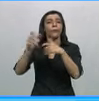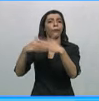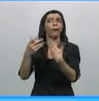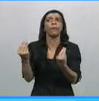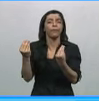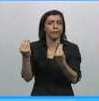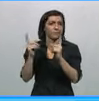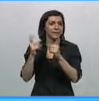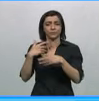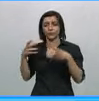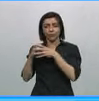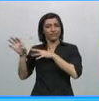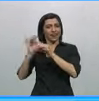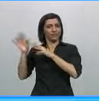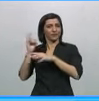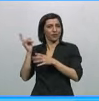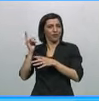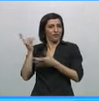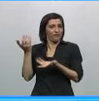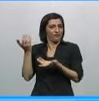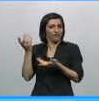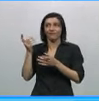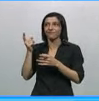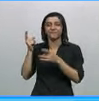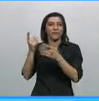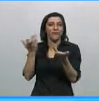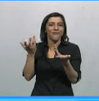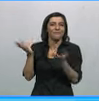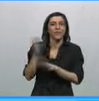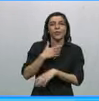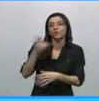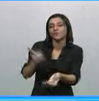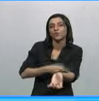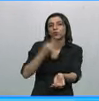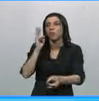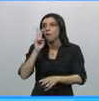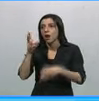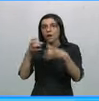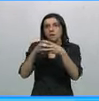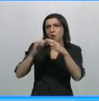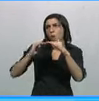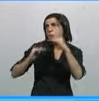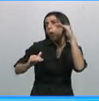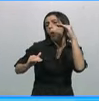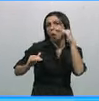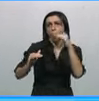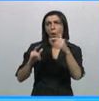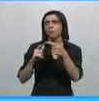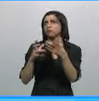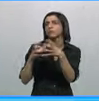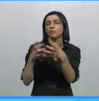Entonces, la gente se acostumbra a ver a esos partidos, a esos equipos que son de selección,